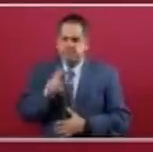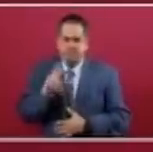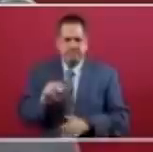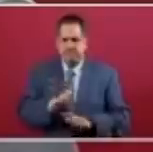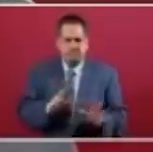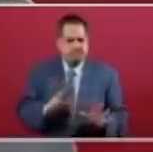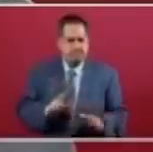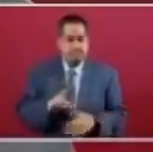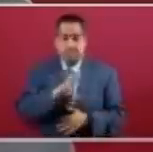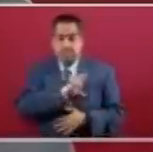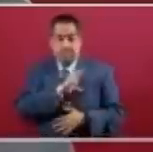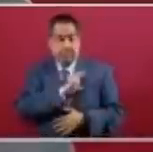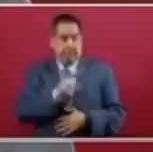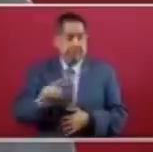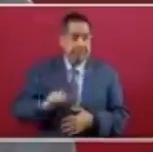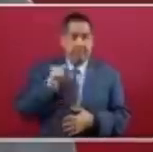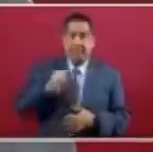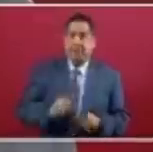eléctrico